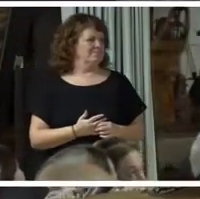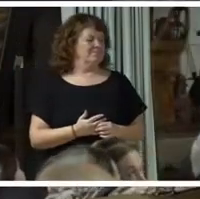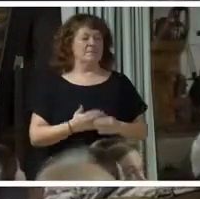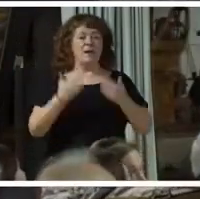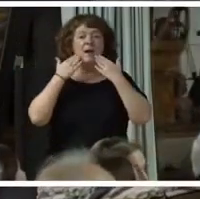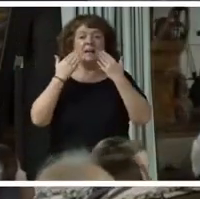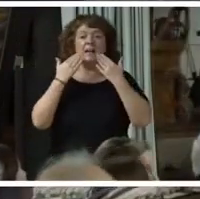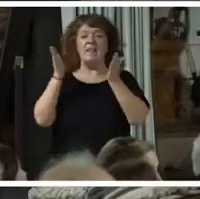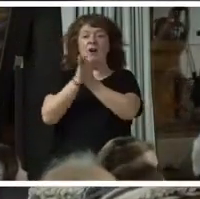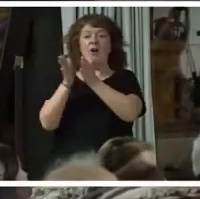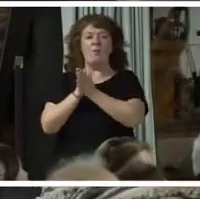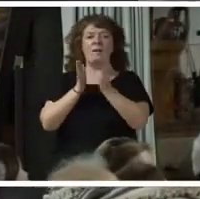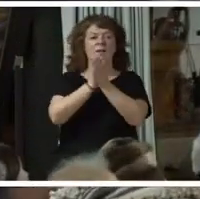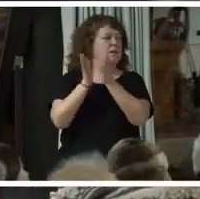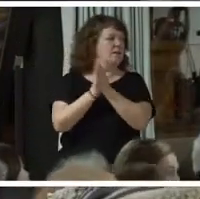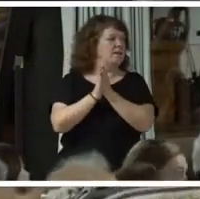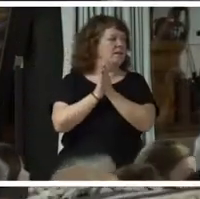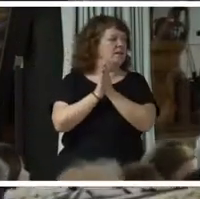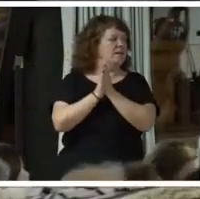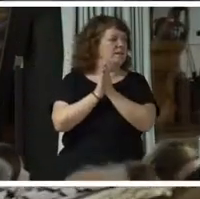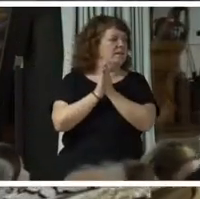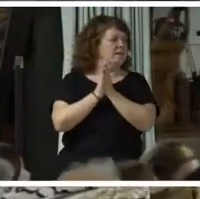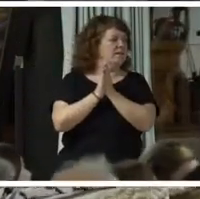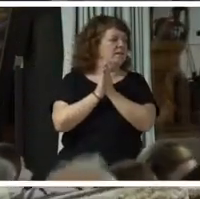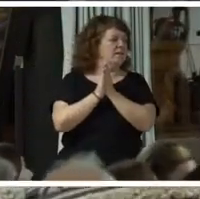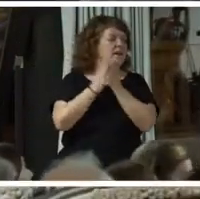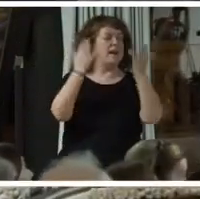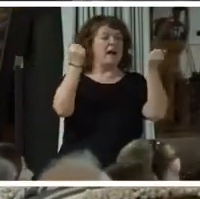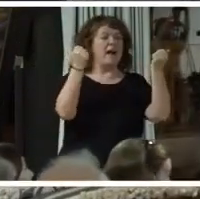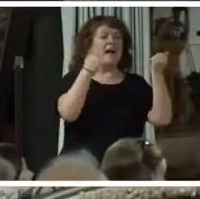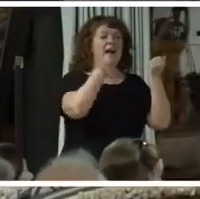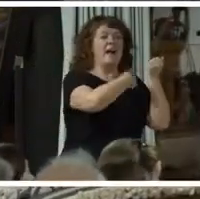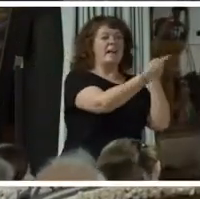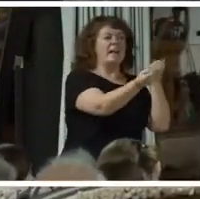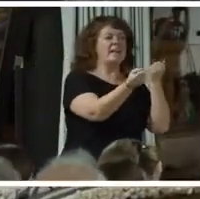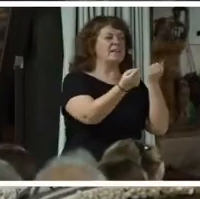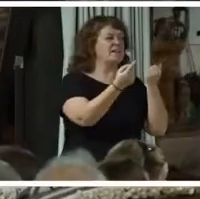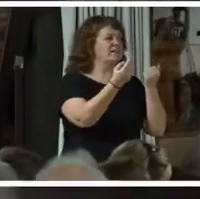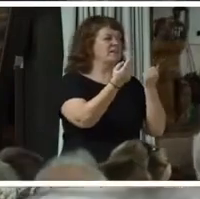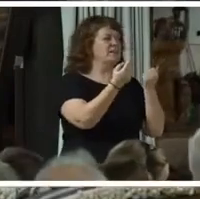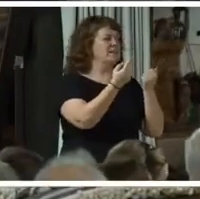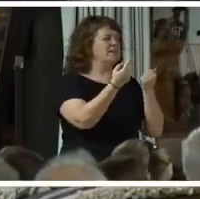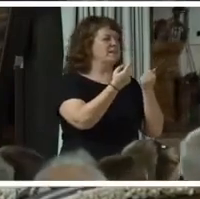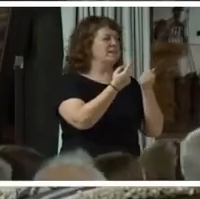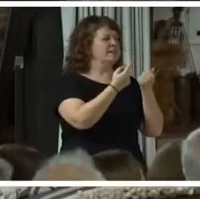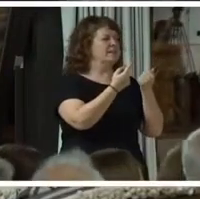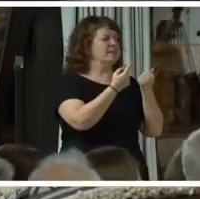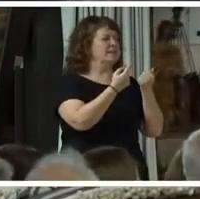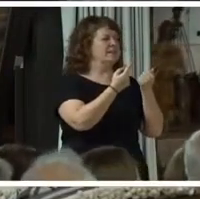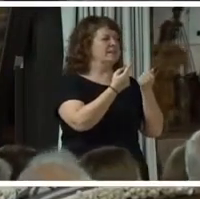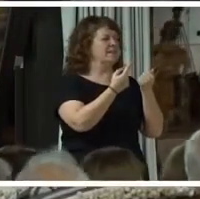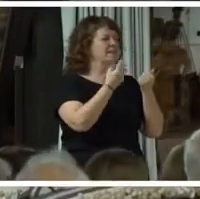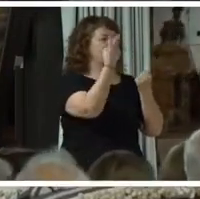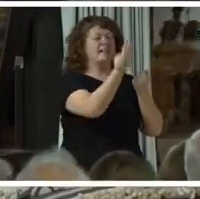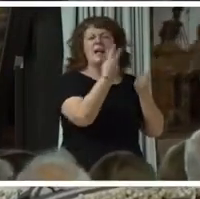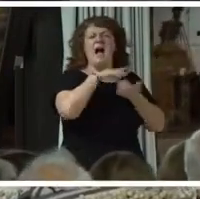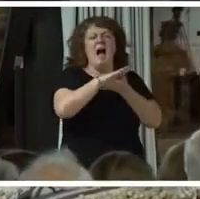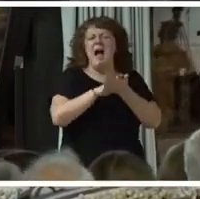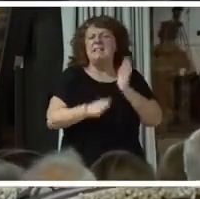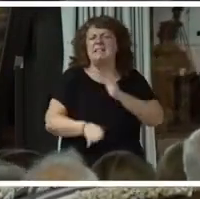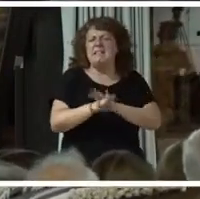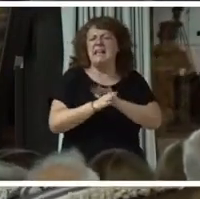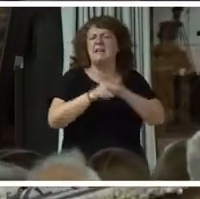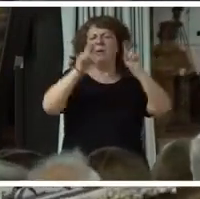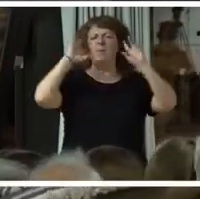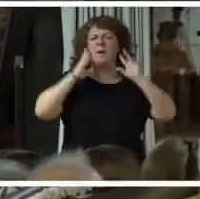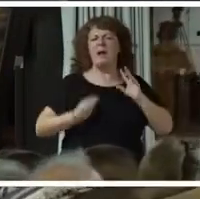Muchas gracias compañeras solo para despedirme agradeceros a las tres hay un hashtag que dice no dejéis de hablar de Palestina no